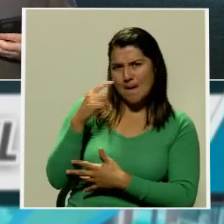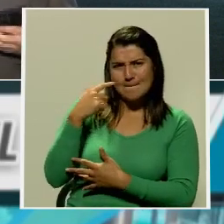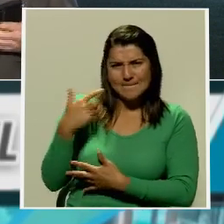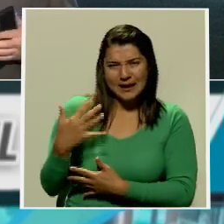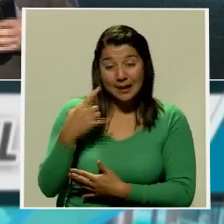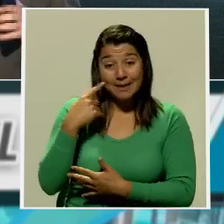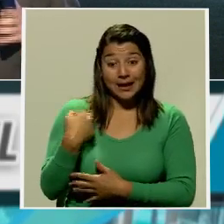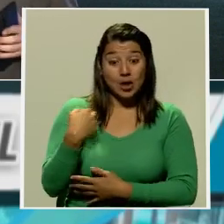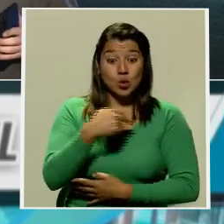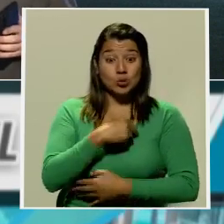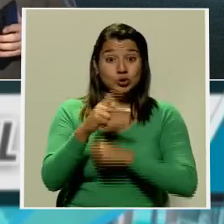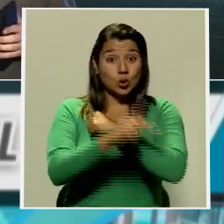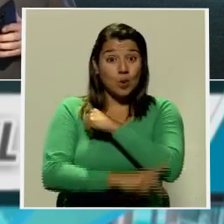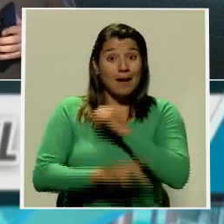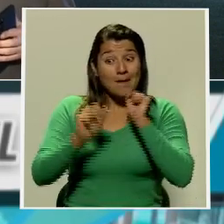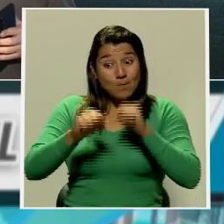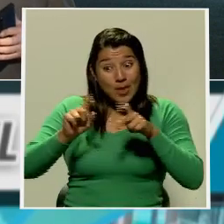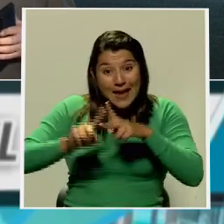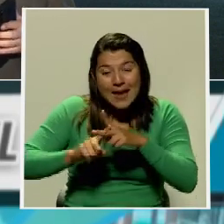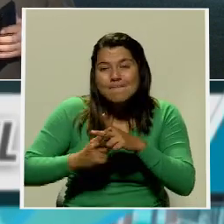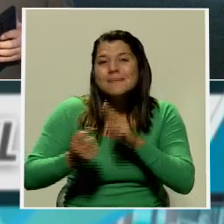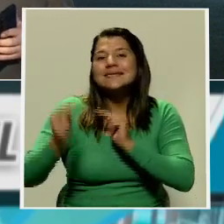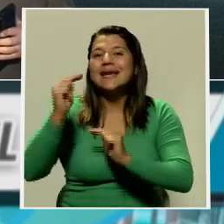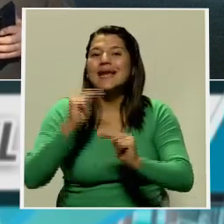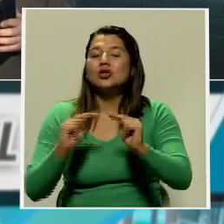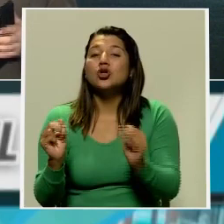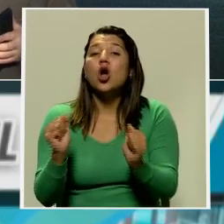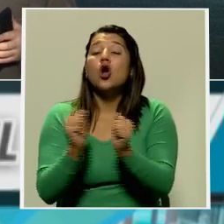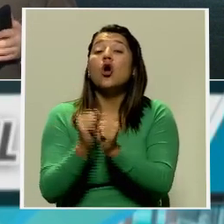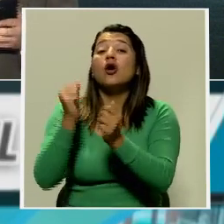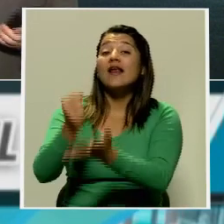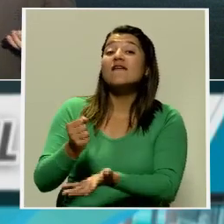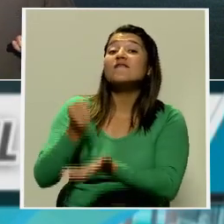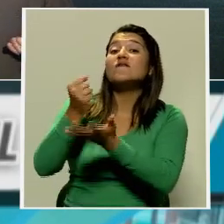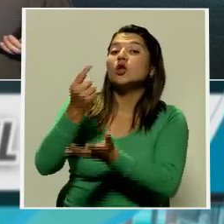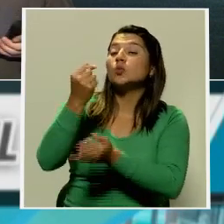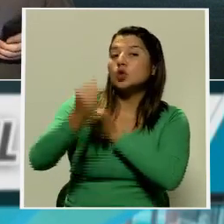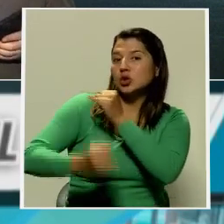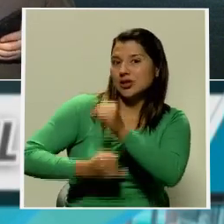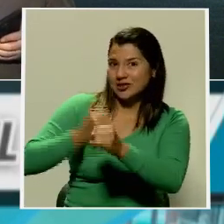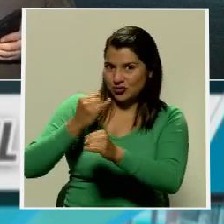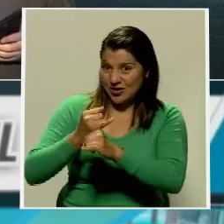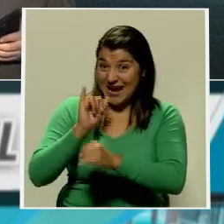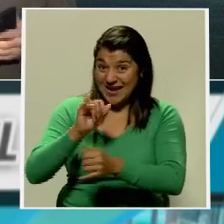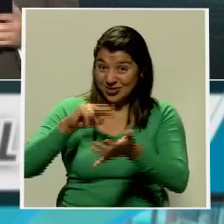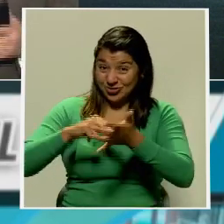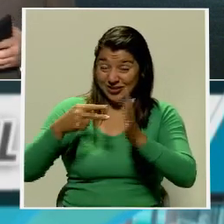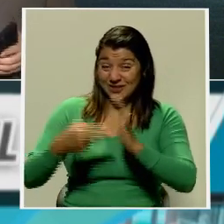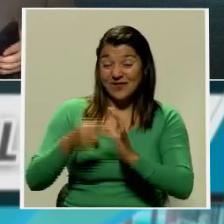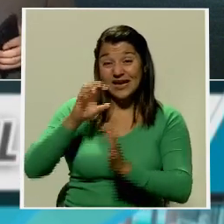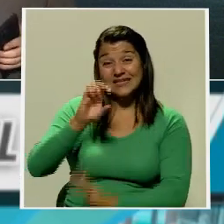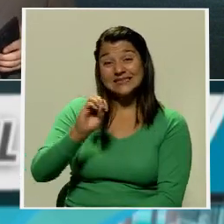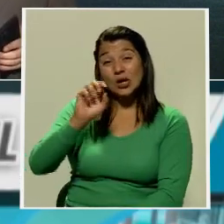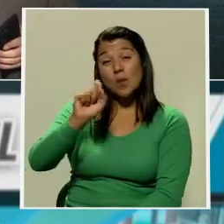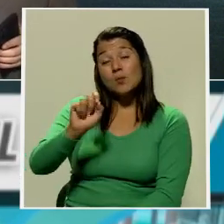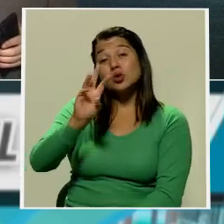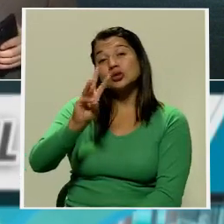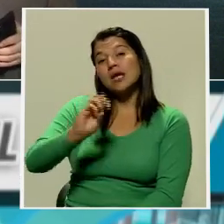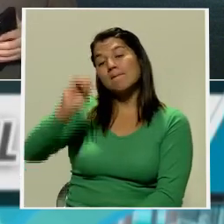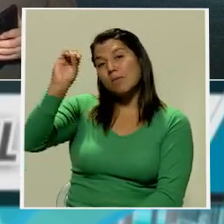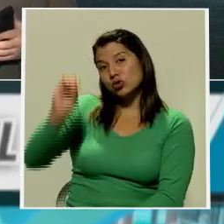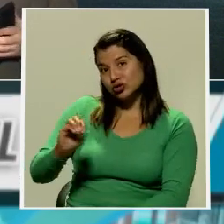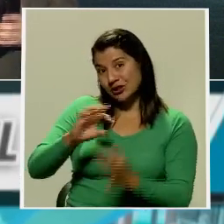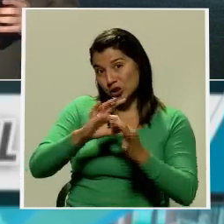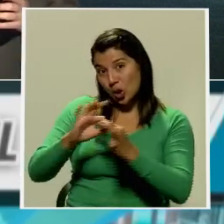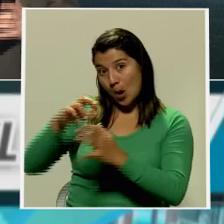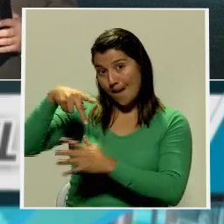nuestro país pueda sentarse a negociar con el Fondo Monetario Internacional. Esto es equivalente al 0.6% del Producto